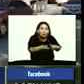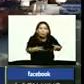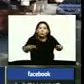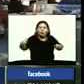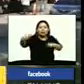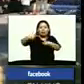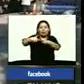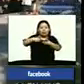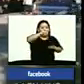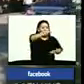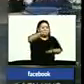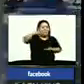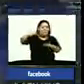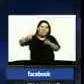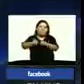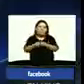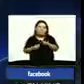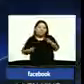en varios cilindros.